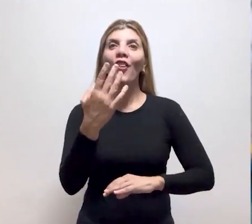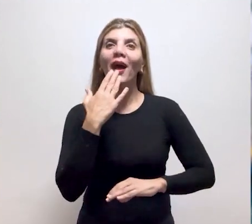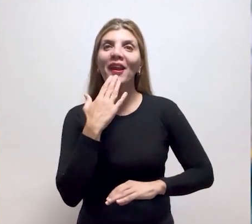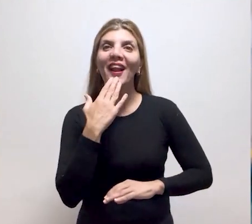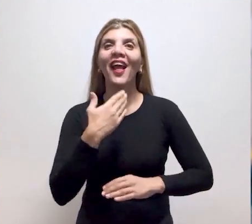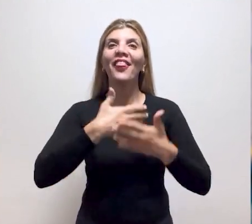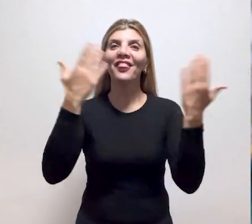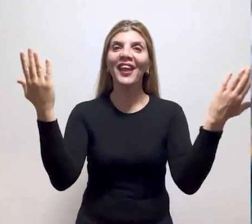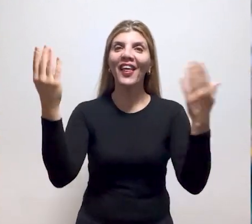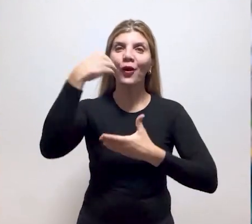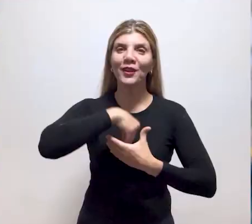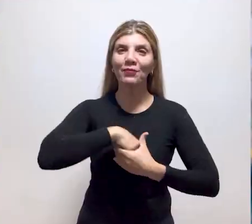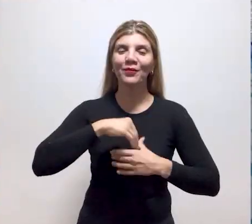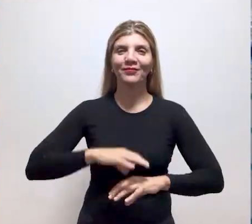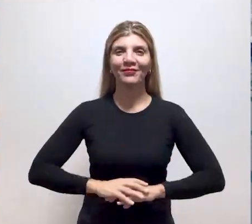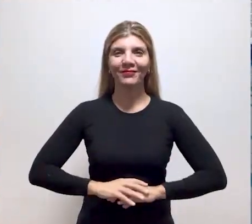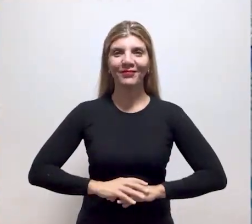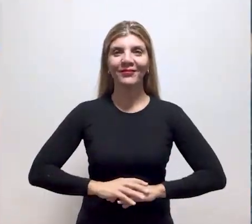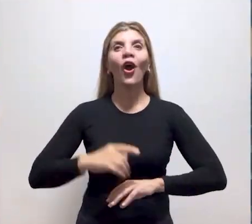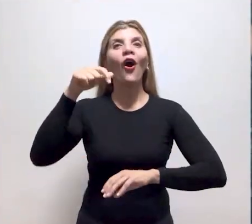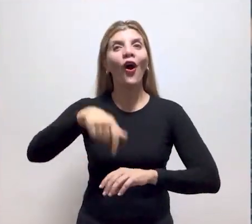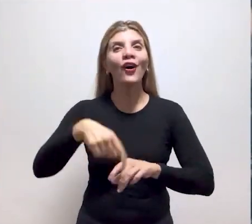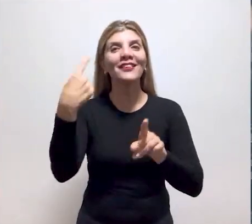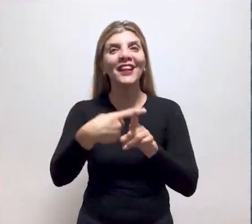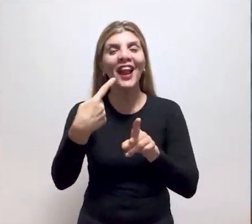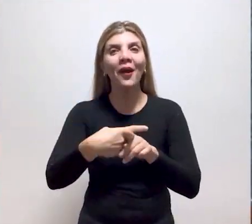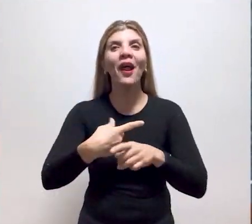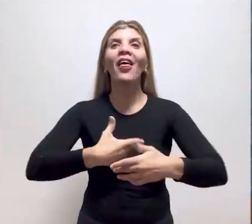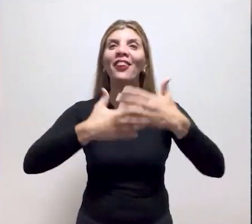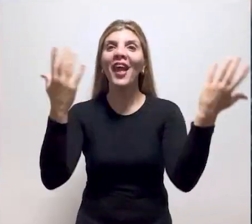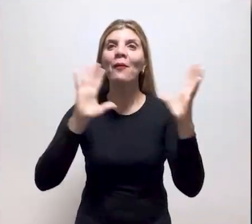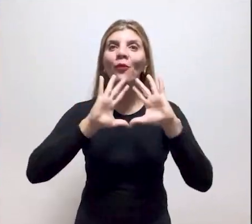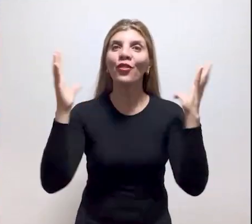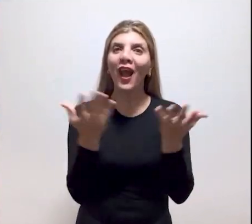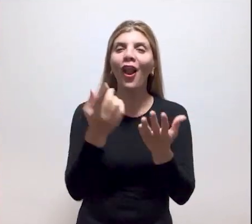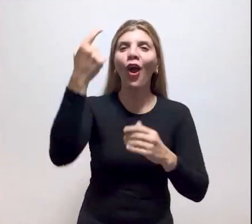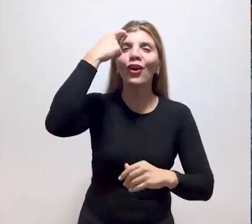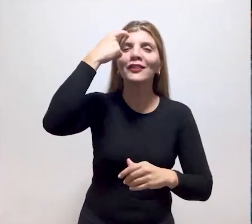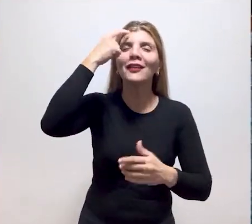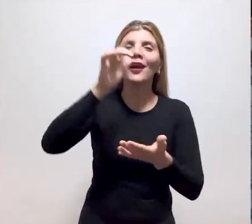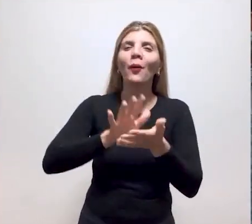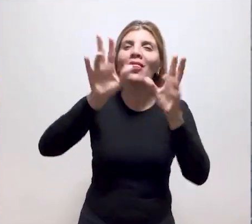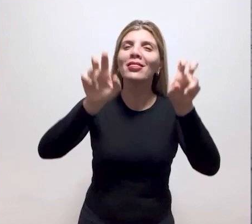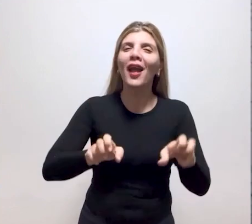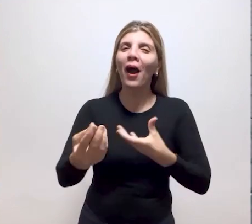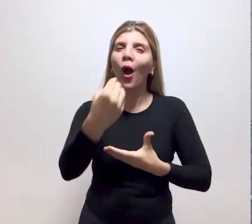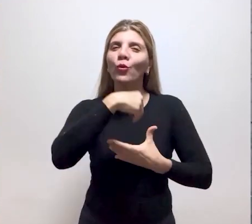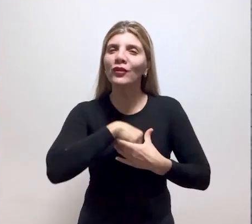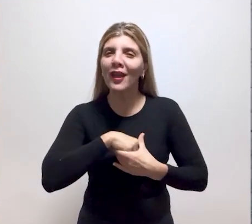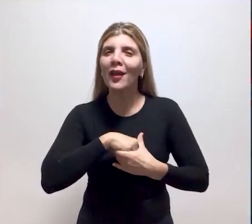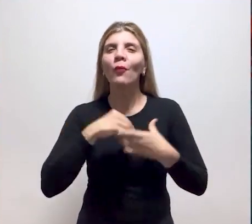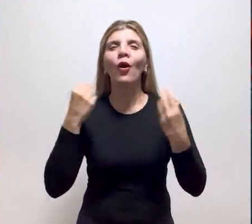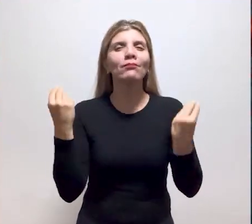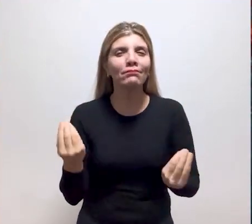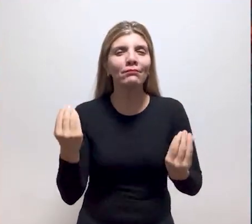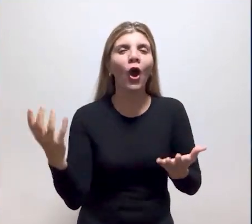2 de abril, Día del Autismo. Hoy se celebra el Día Mundial de Concientización sobre el Autismo. Es una oportunidad